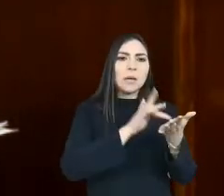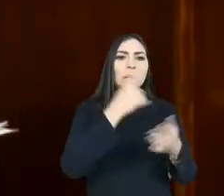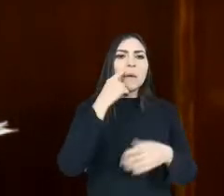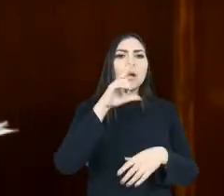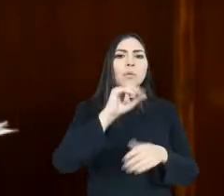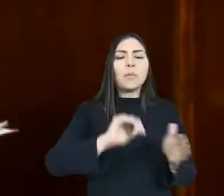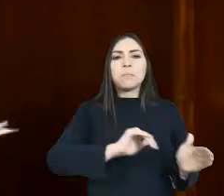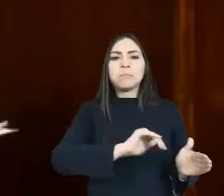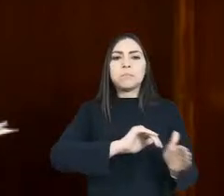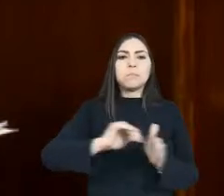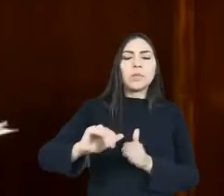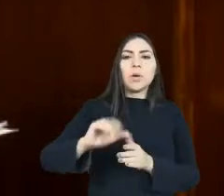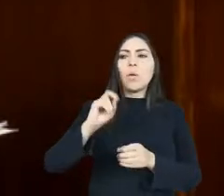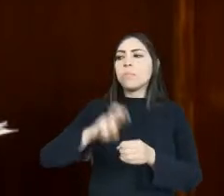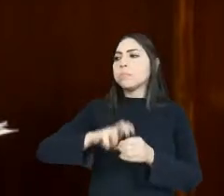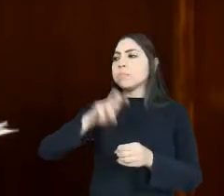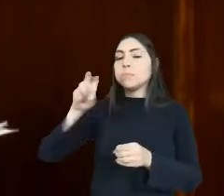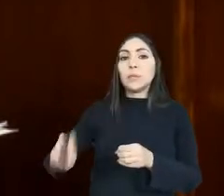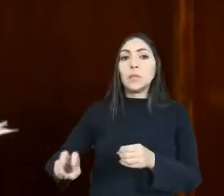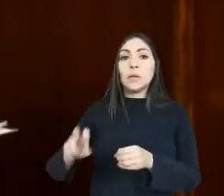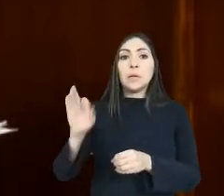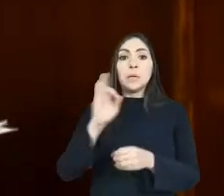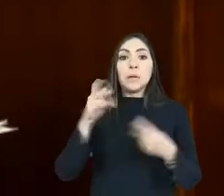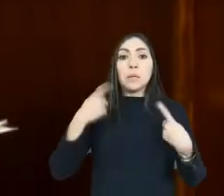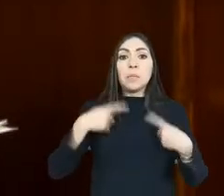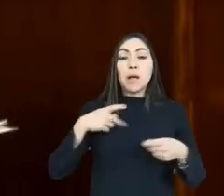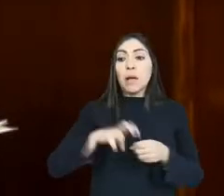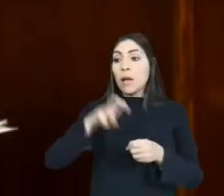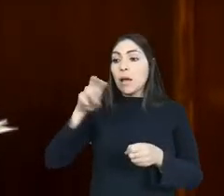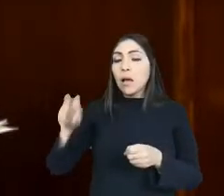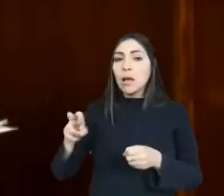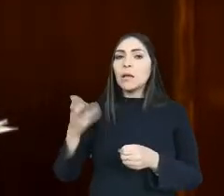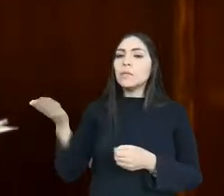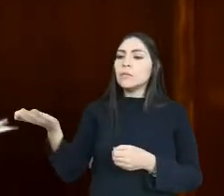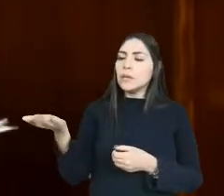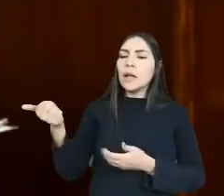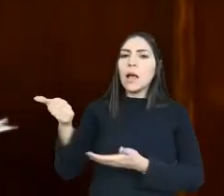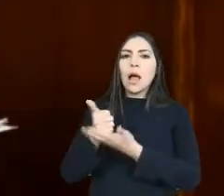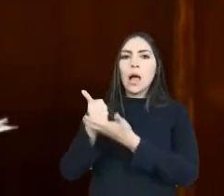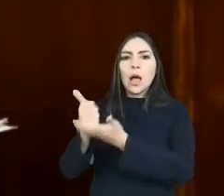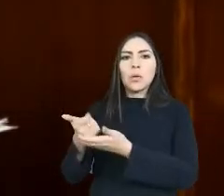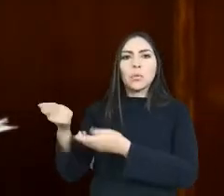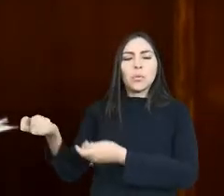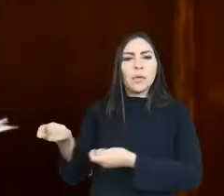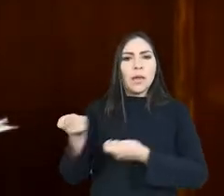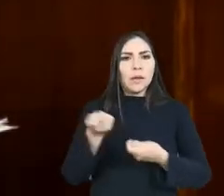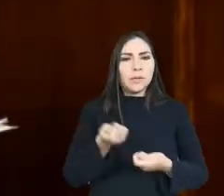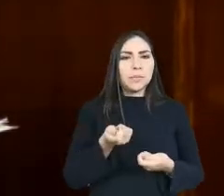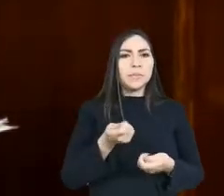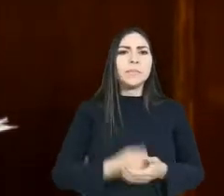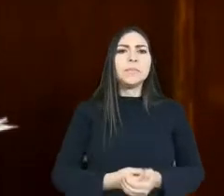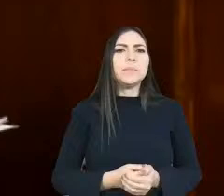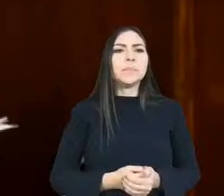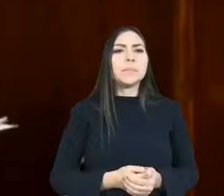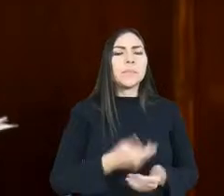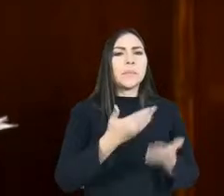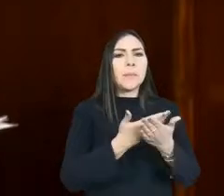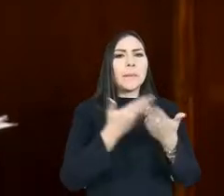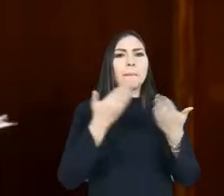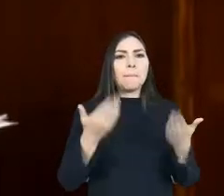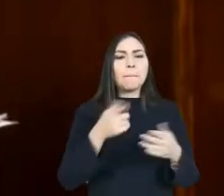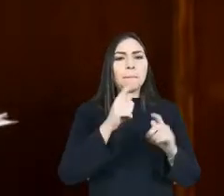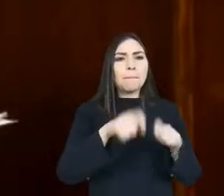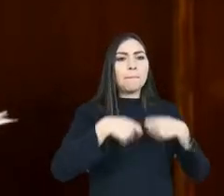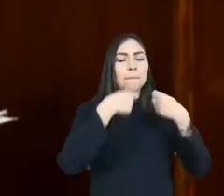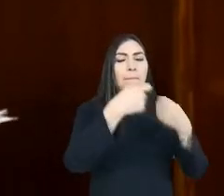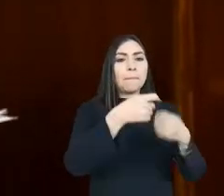atrás y a nadie afuera, y si es que alguien se queda, tenderle la mano. Su nombramiento como titular de la Secretaría de Desarrollo